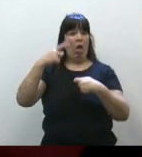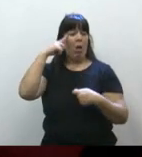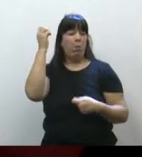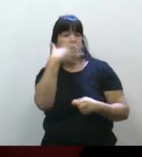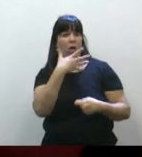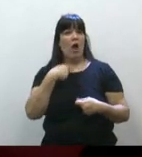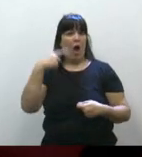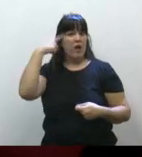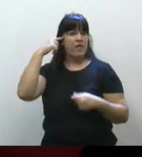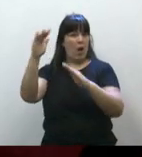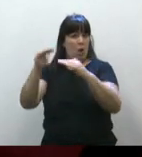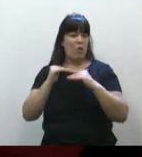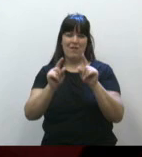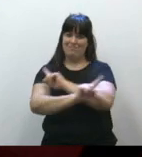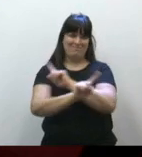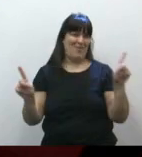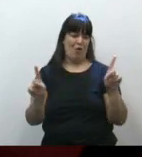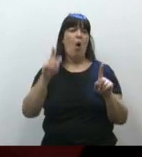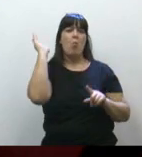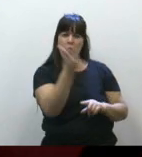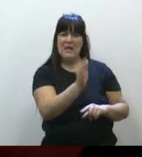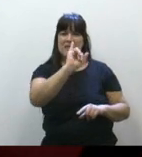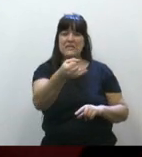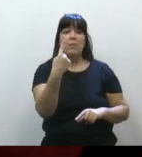vencerán pero no convencerán